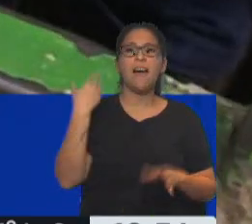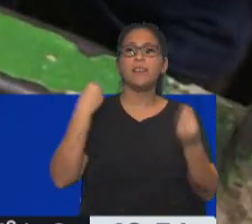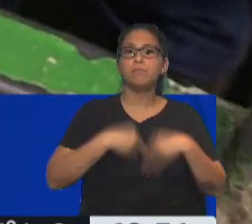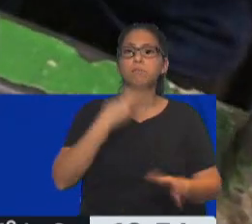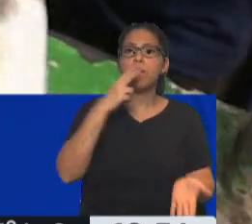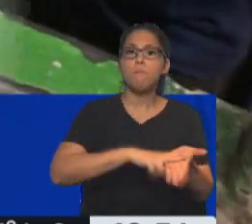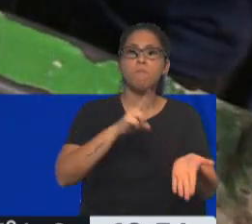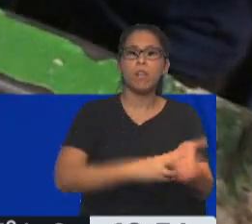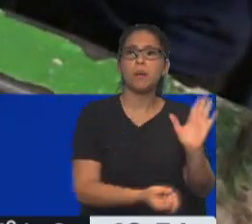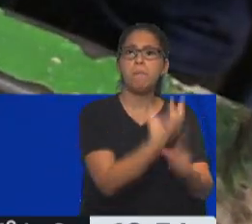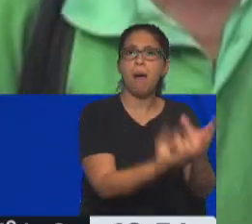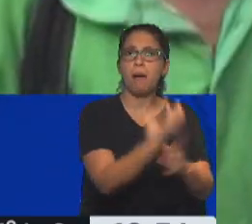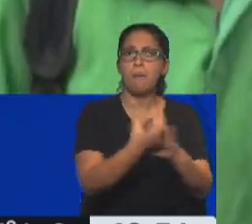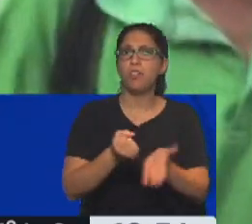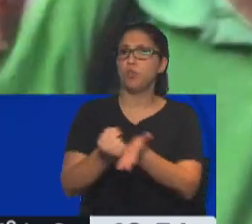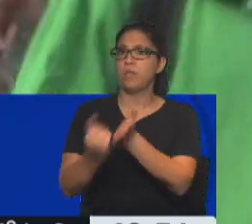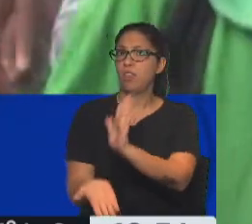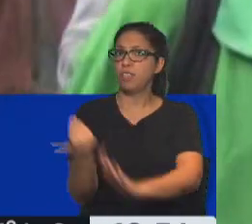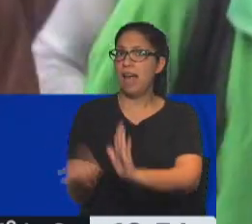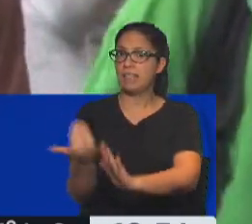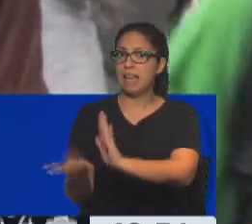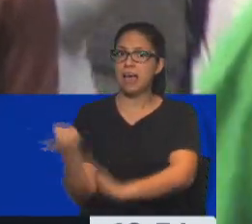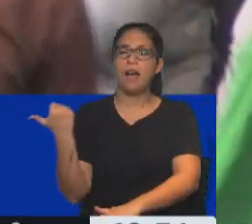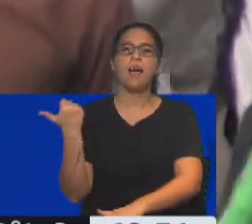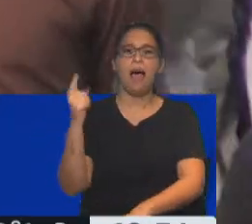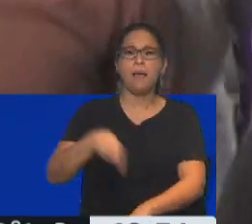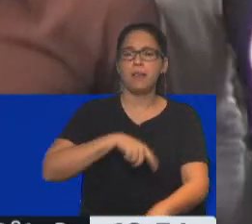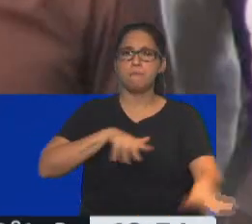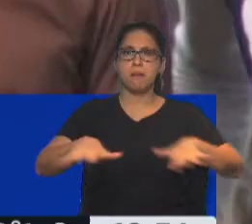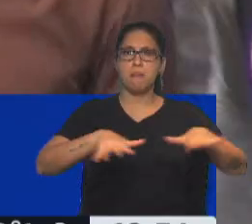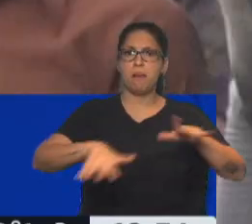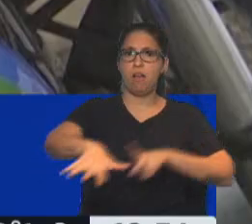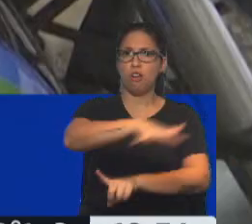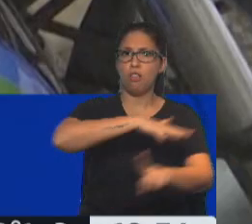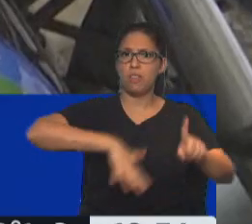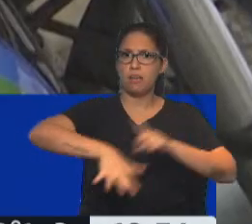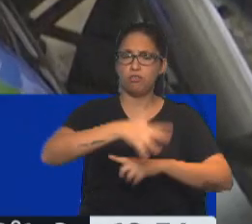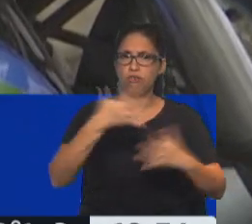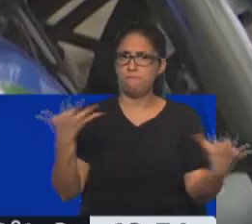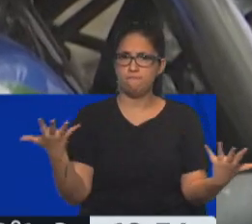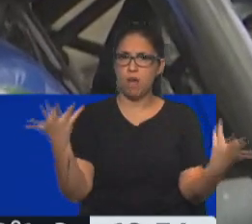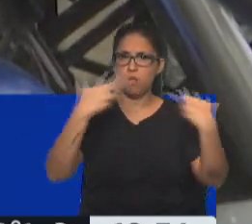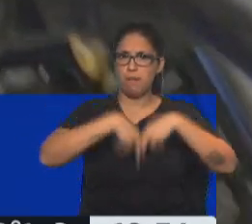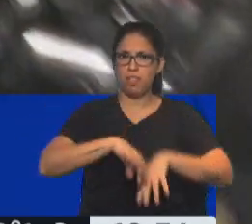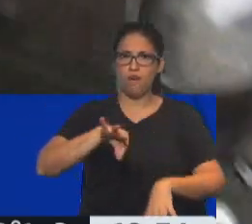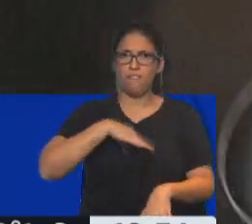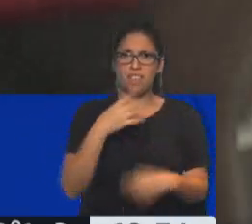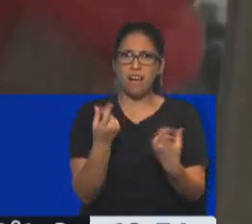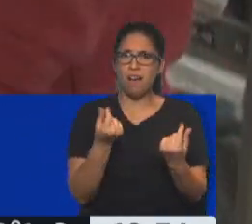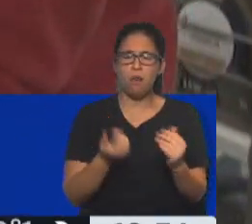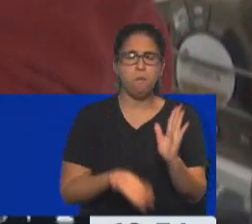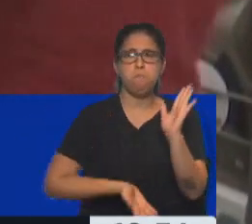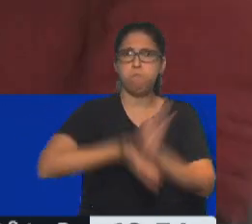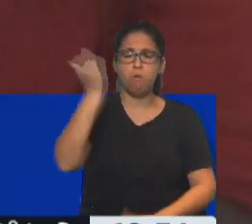se eliminaban subsidios clave, en un contexto en el que se registra un sensible aumento del costo de vida, lo que disparó el